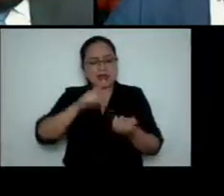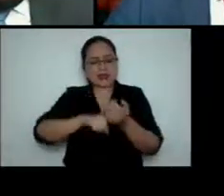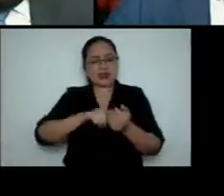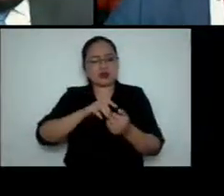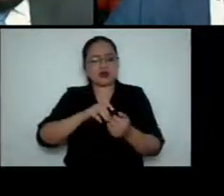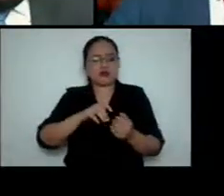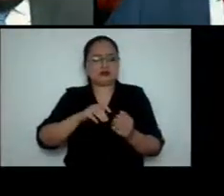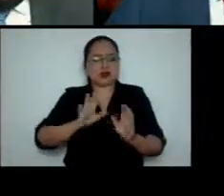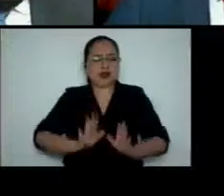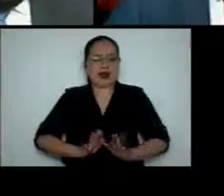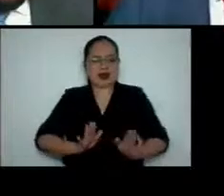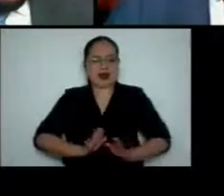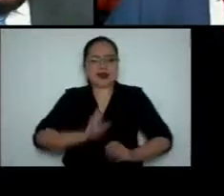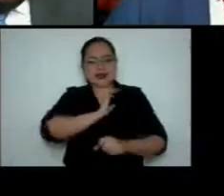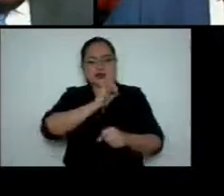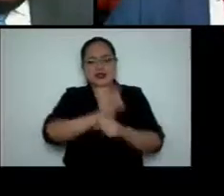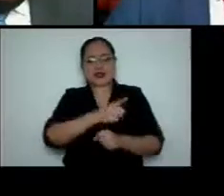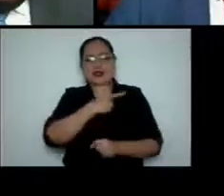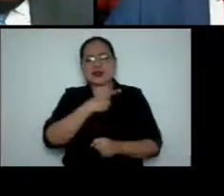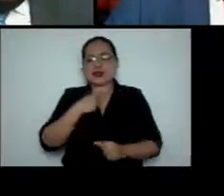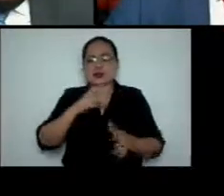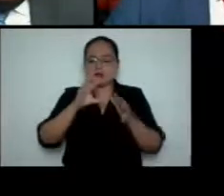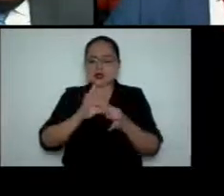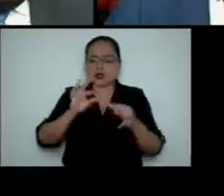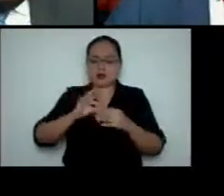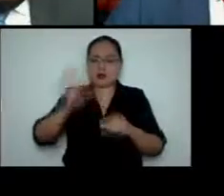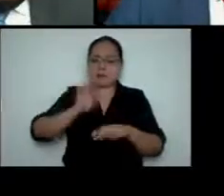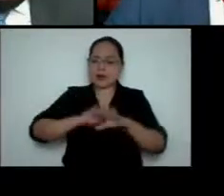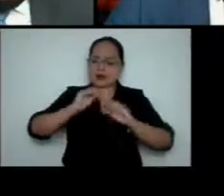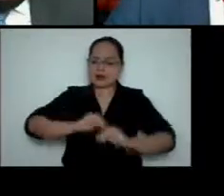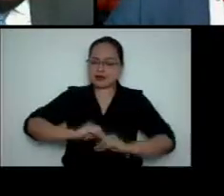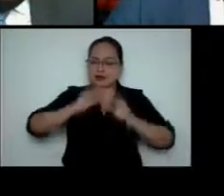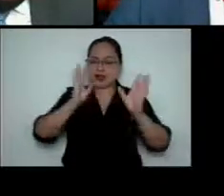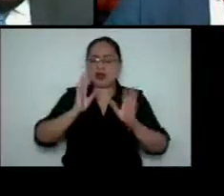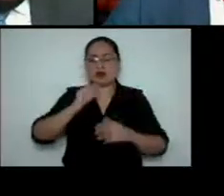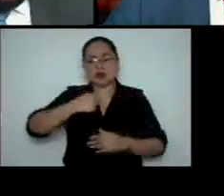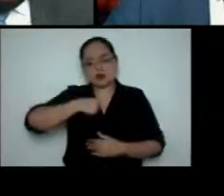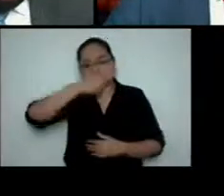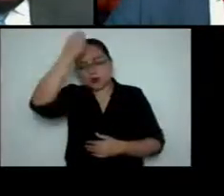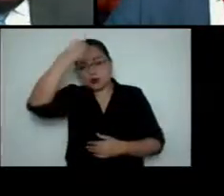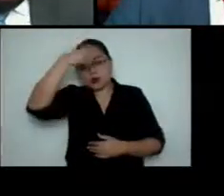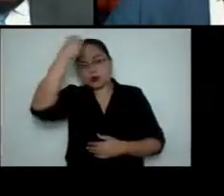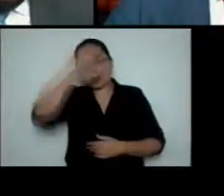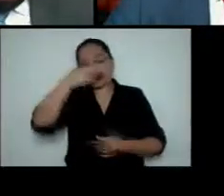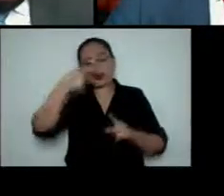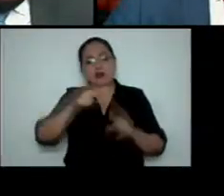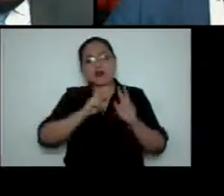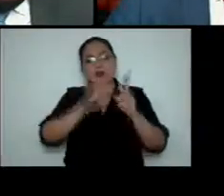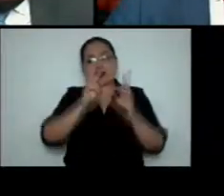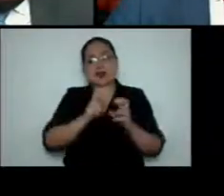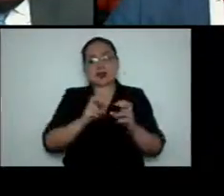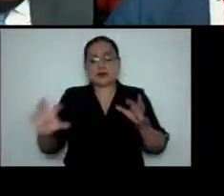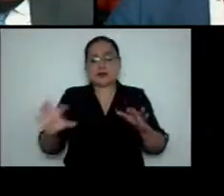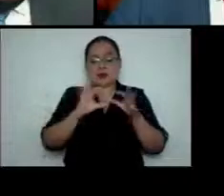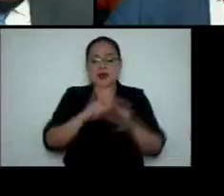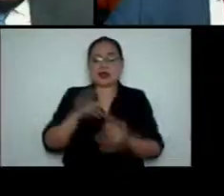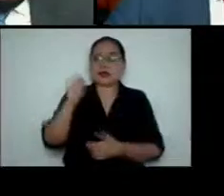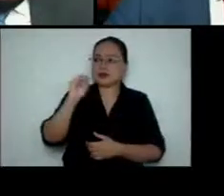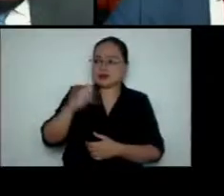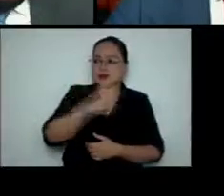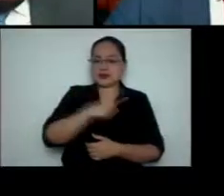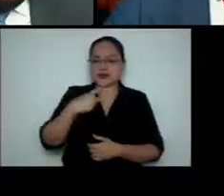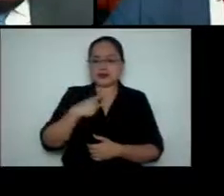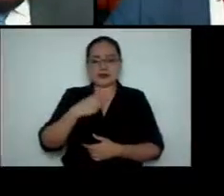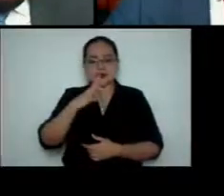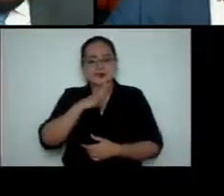a puntualizar algunas partes que considero deben ser materia de una existencia. Así es que en esas